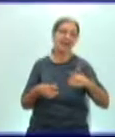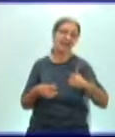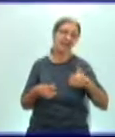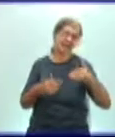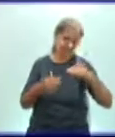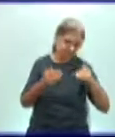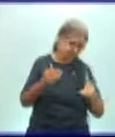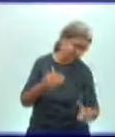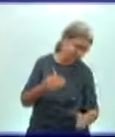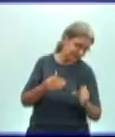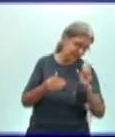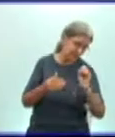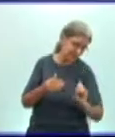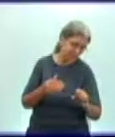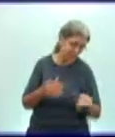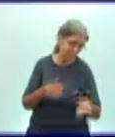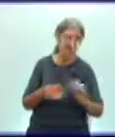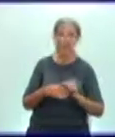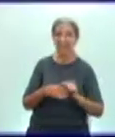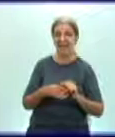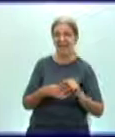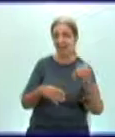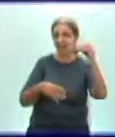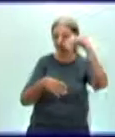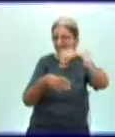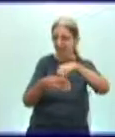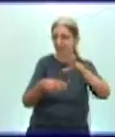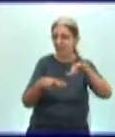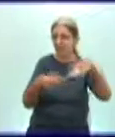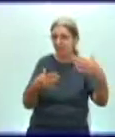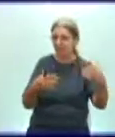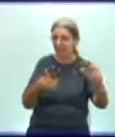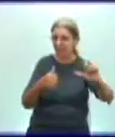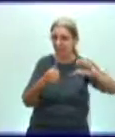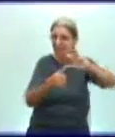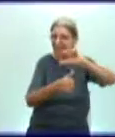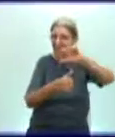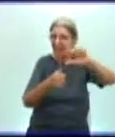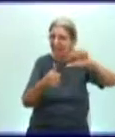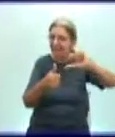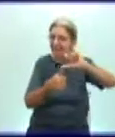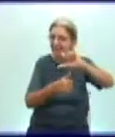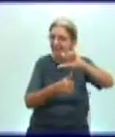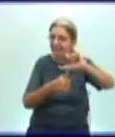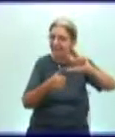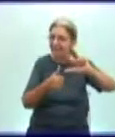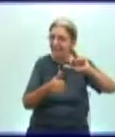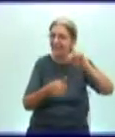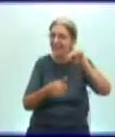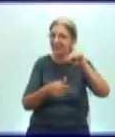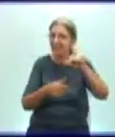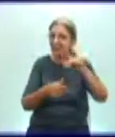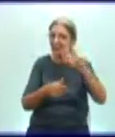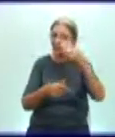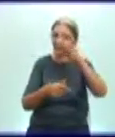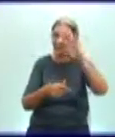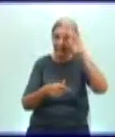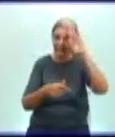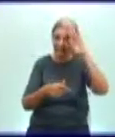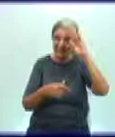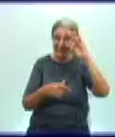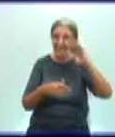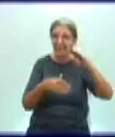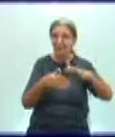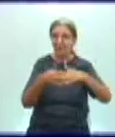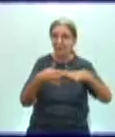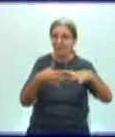geográfica. Recuerde que dentro de ella tenemos la zona Caribe, mírela aquí, formado por países que tienen costas en